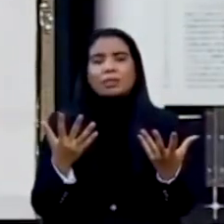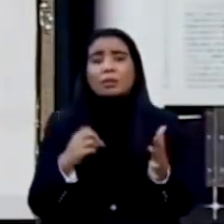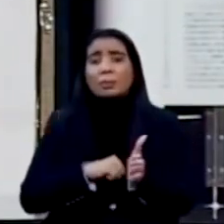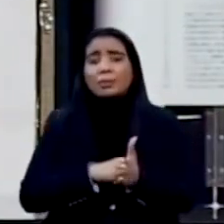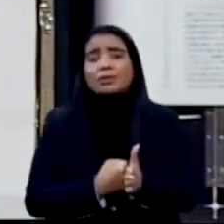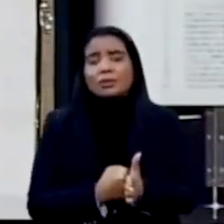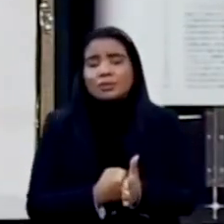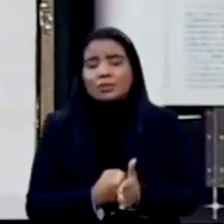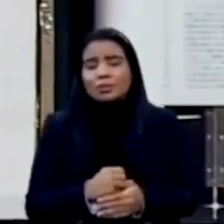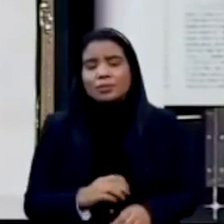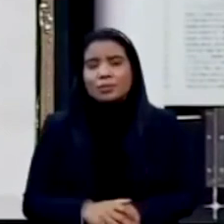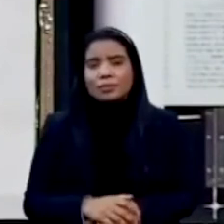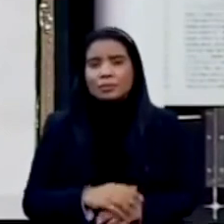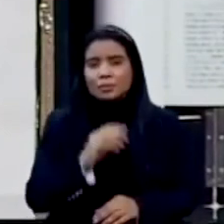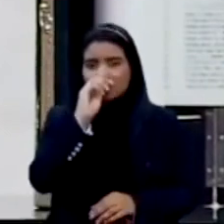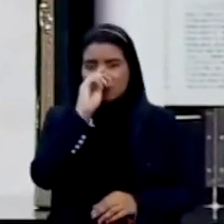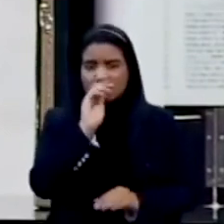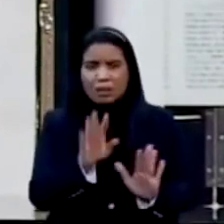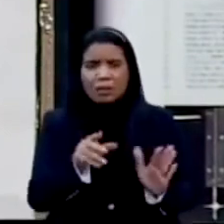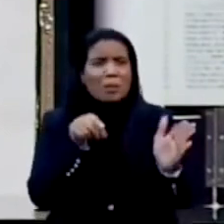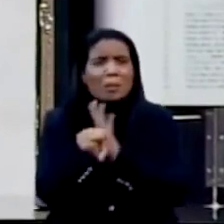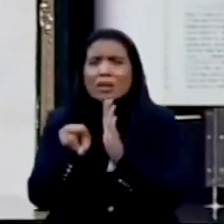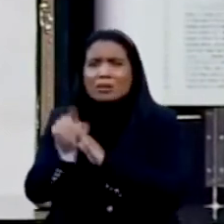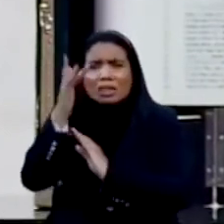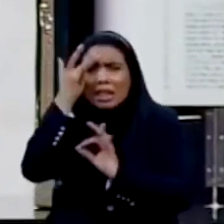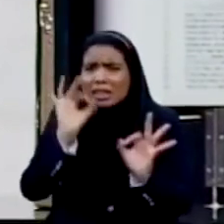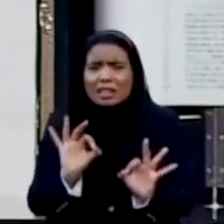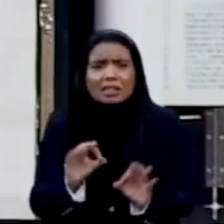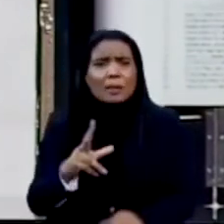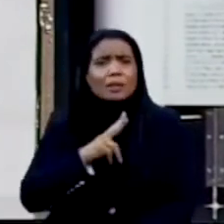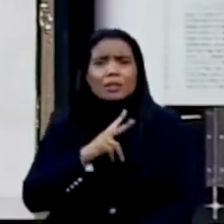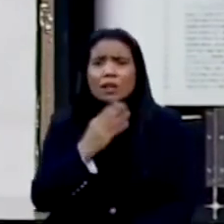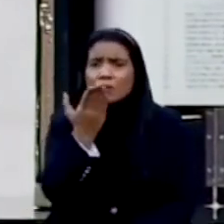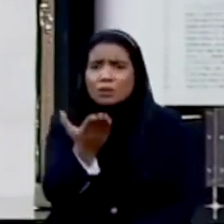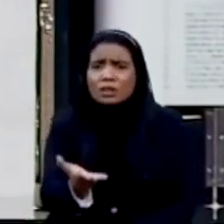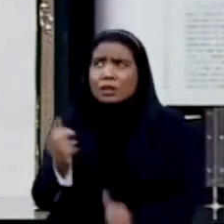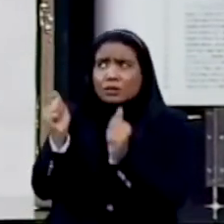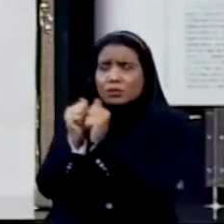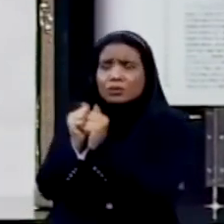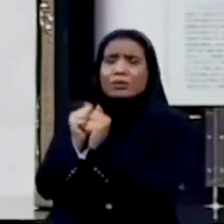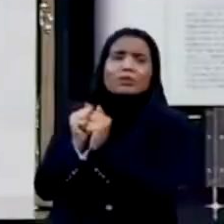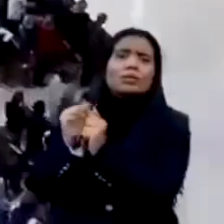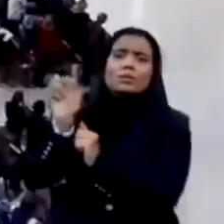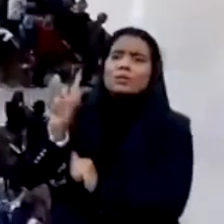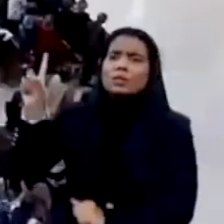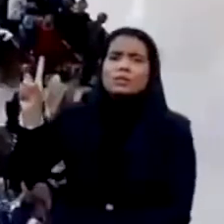ella entonces no le pregunté nada a nadie si usted y quién es usted y quién